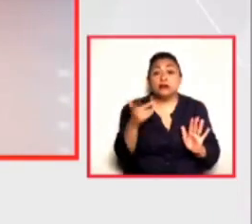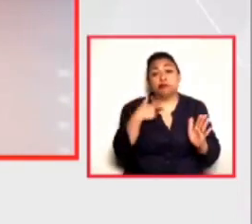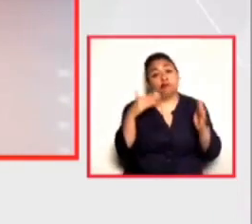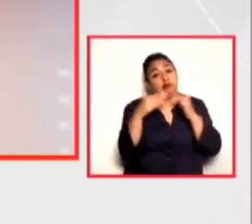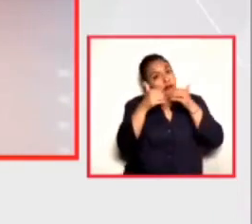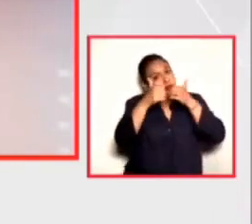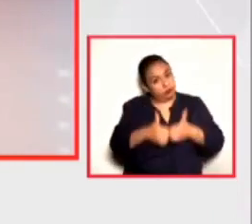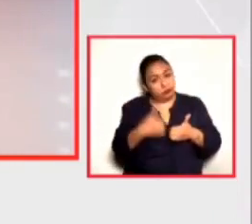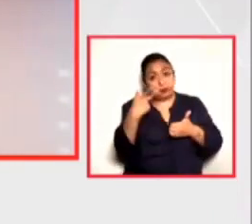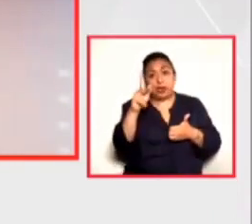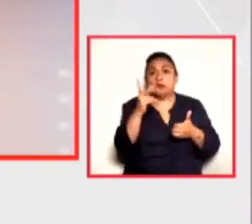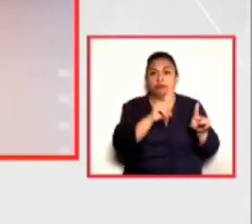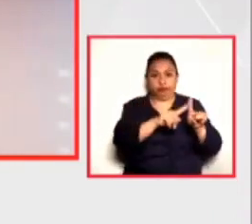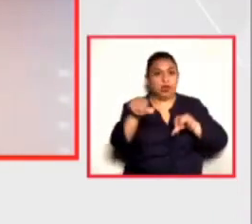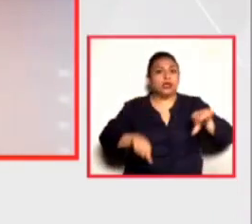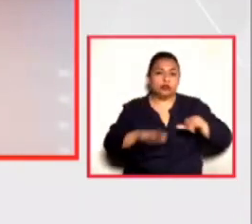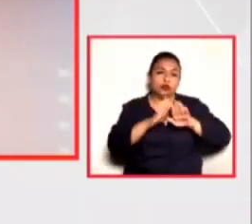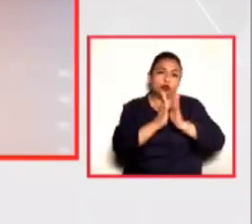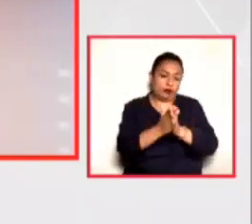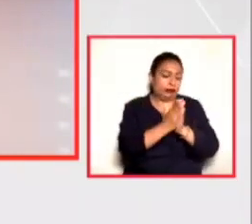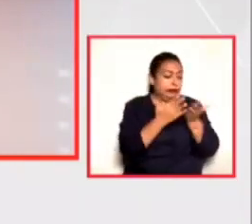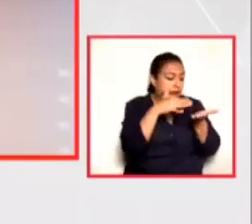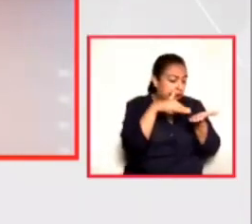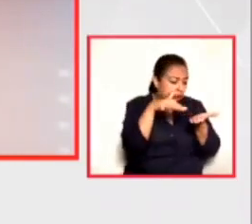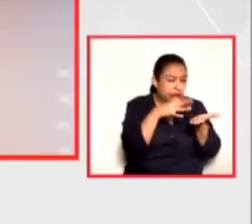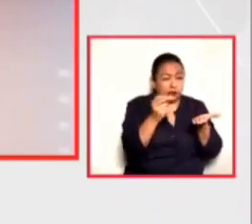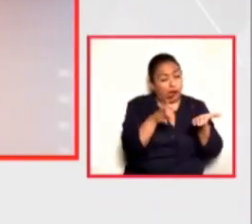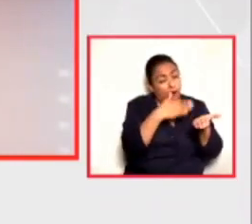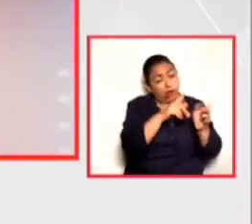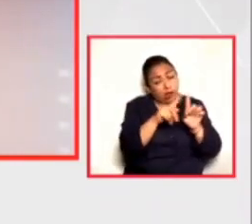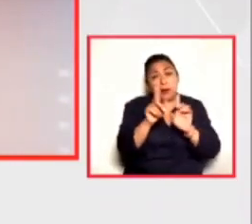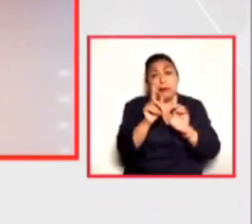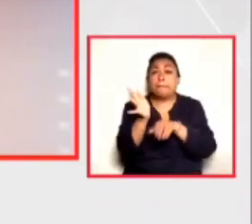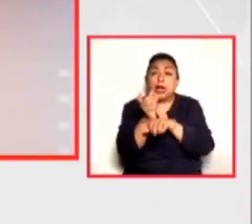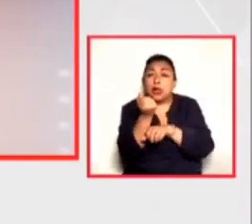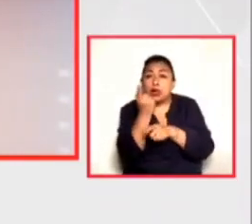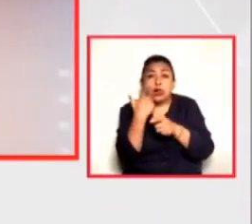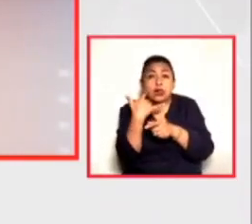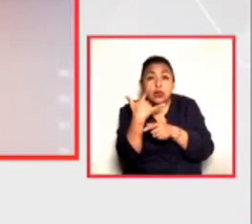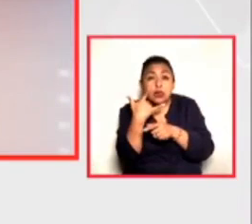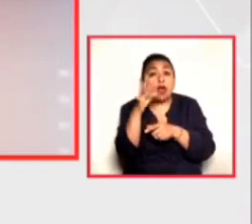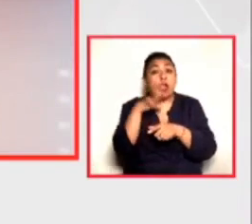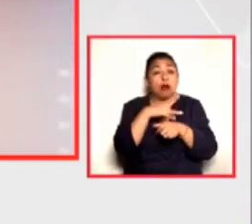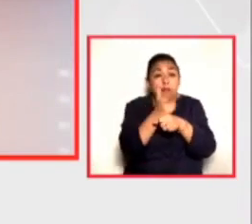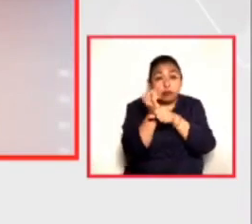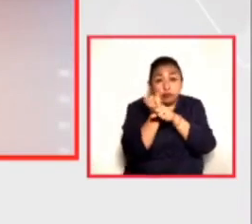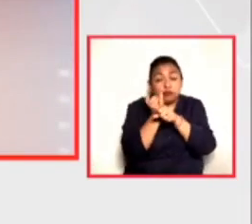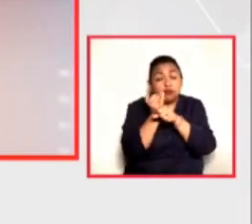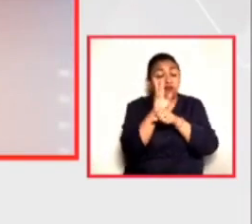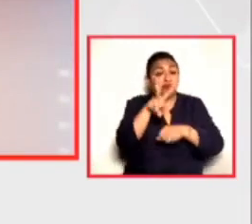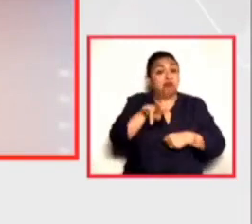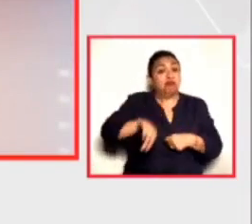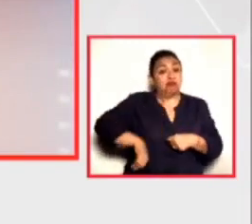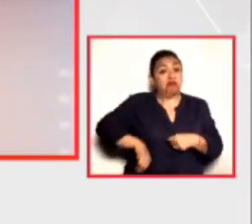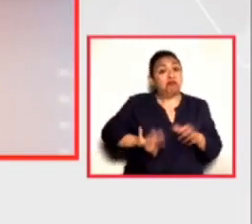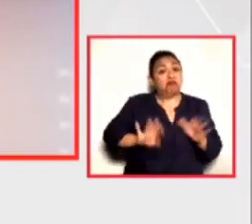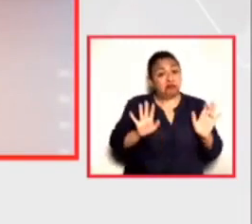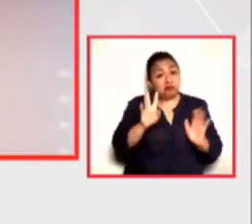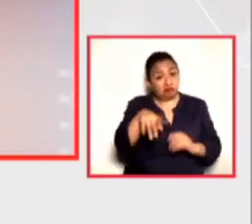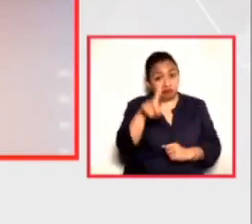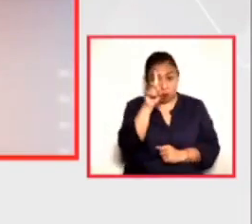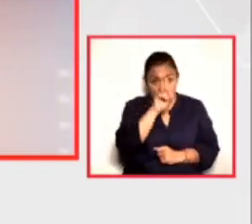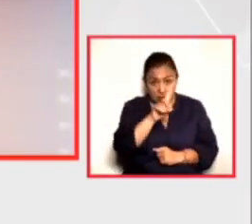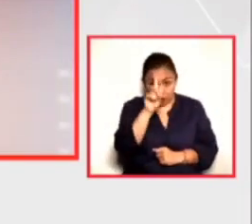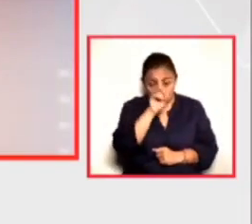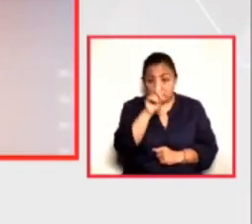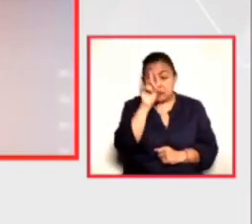actividad literaria, leyendo mucho, viendo algunas películas. Hay documentales muy interesantes que valdría la pena recomendar también, si tenemos